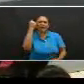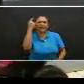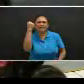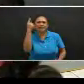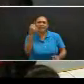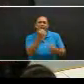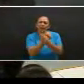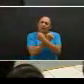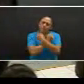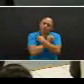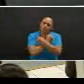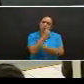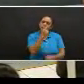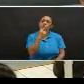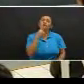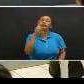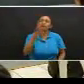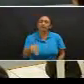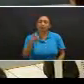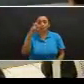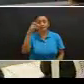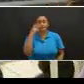amor de un verdadero Padre.